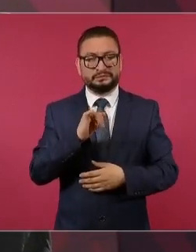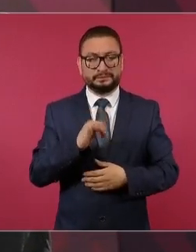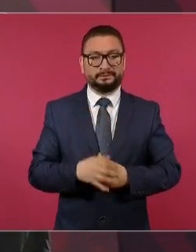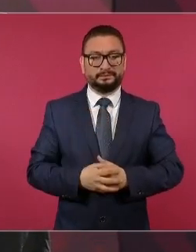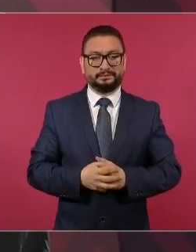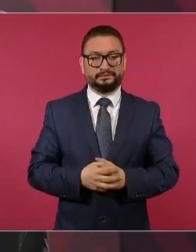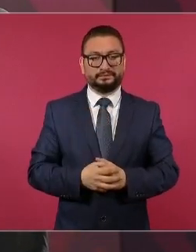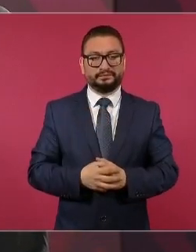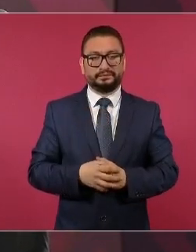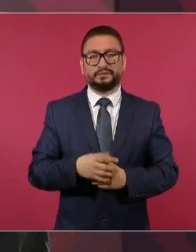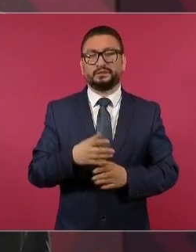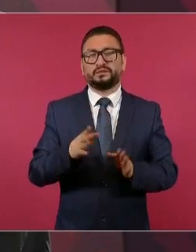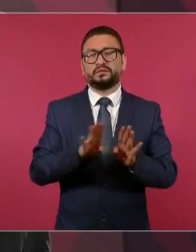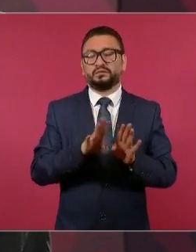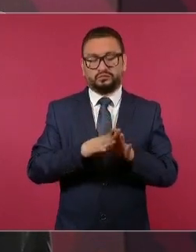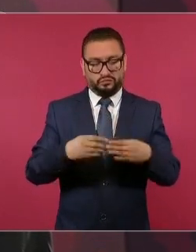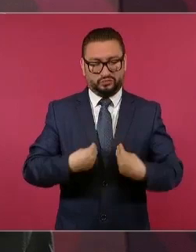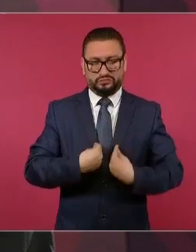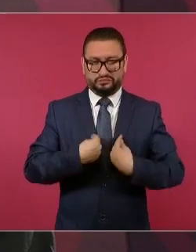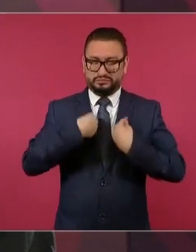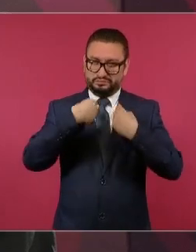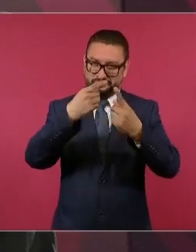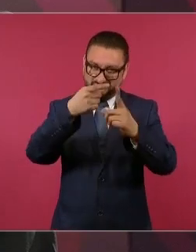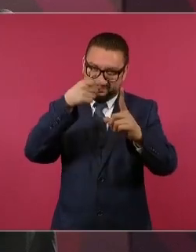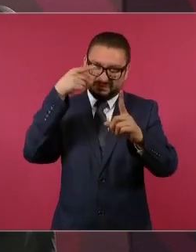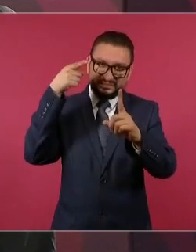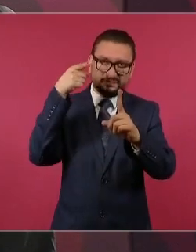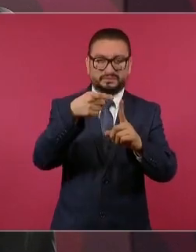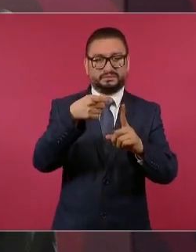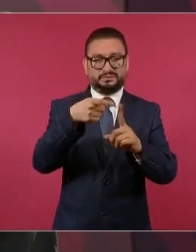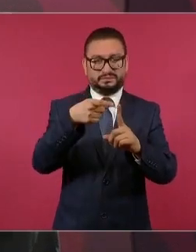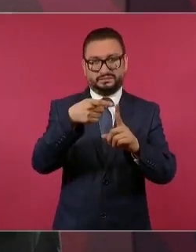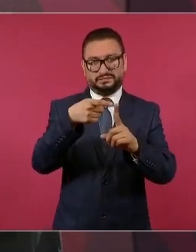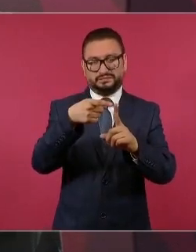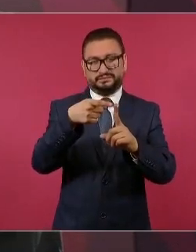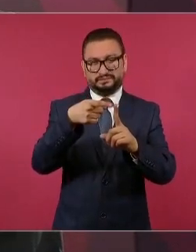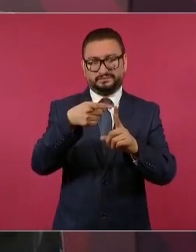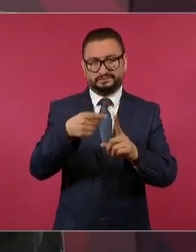Es una misión, es un apostolado,